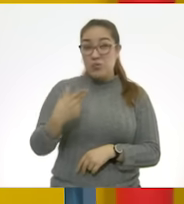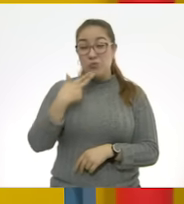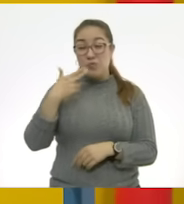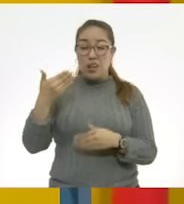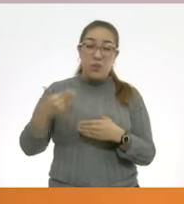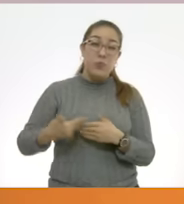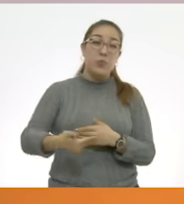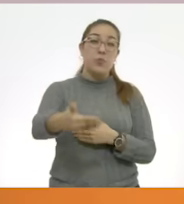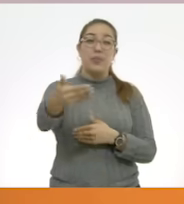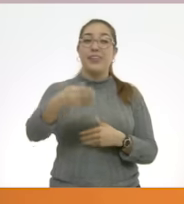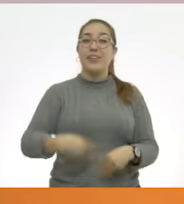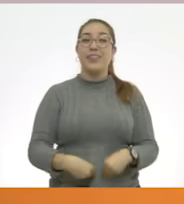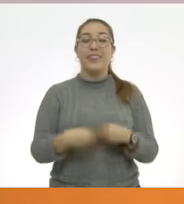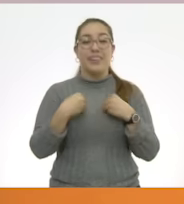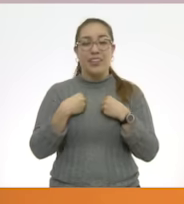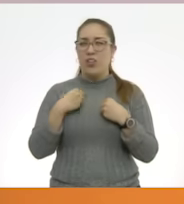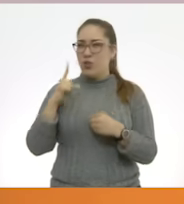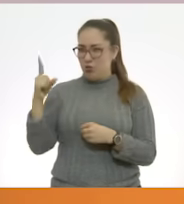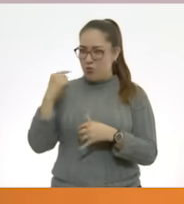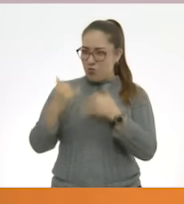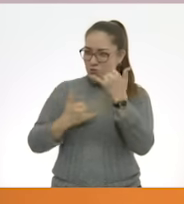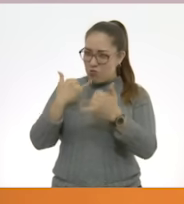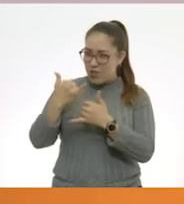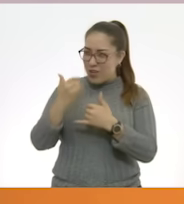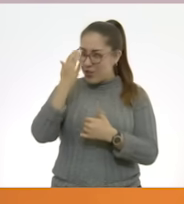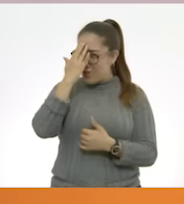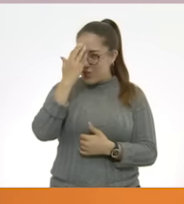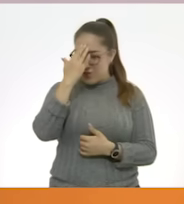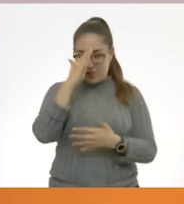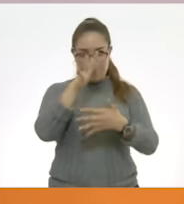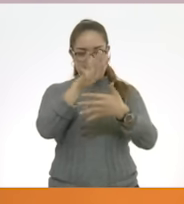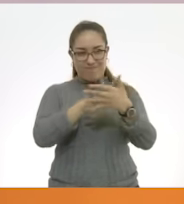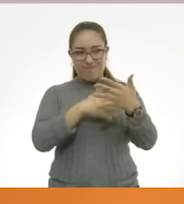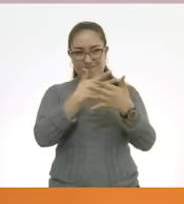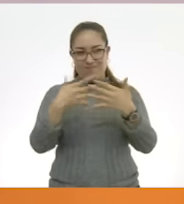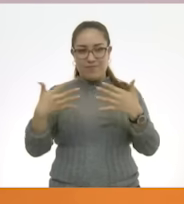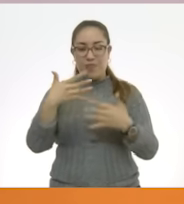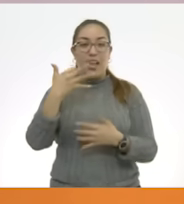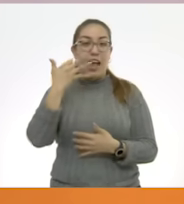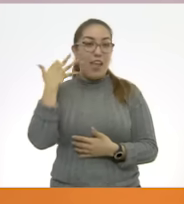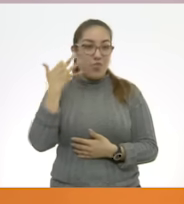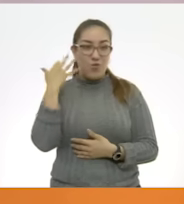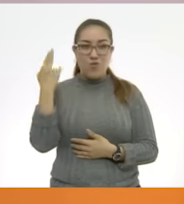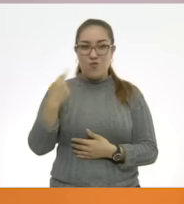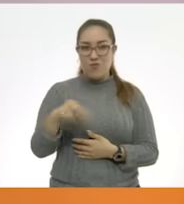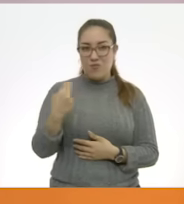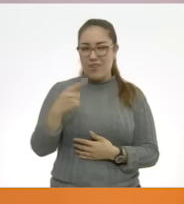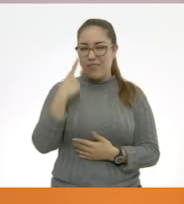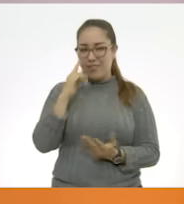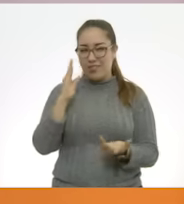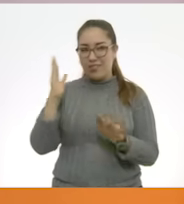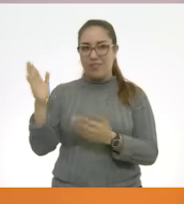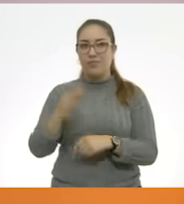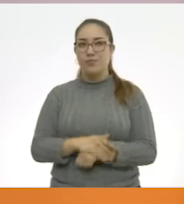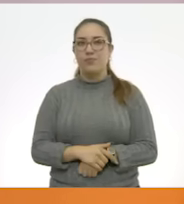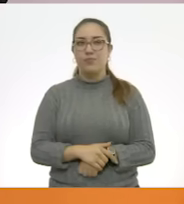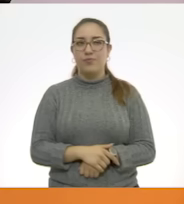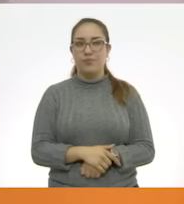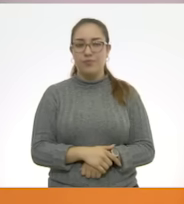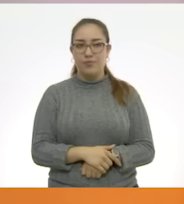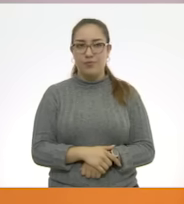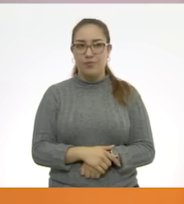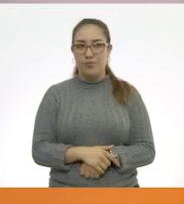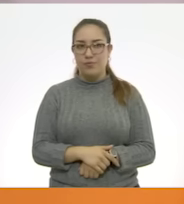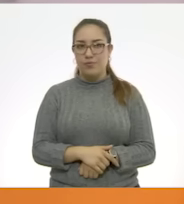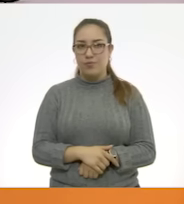vida. ¿Alguna vez has jugado gato? ¡Sí! Aquí, en este juego ponemos un numeral, que era esta